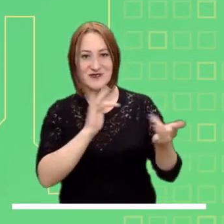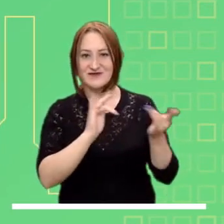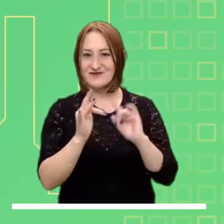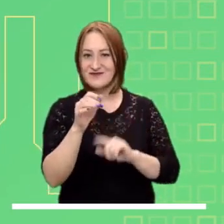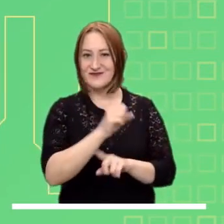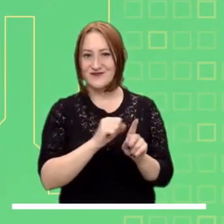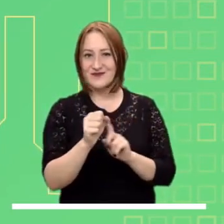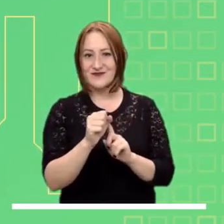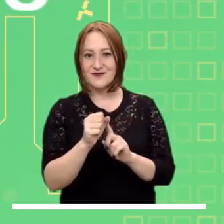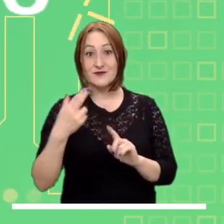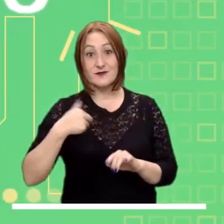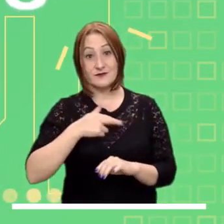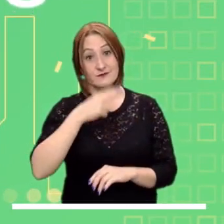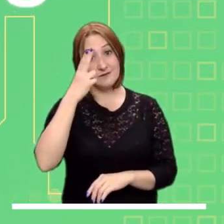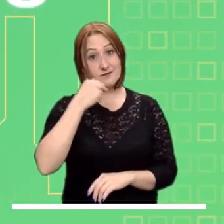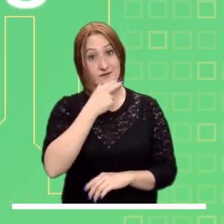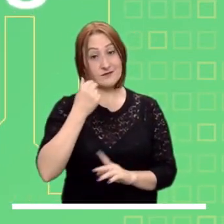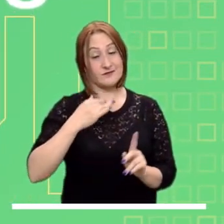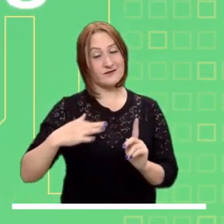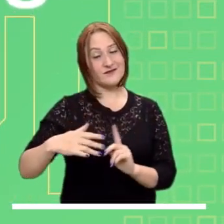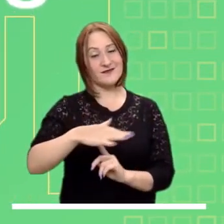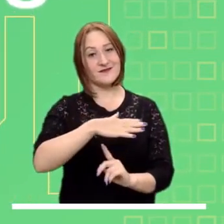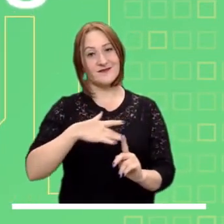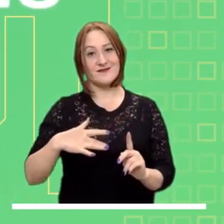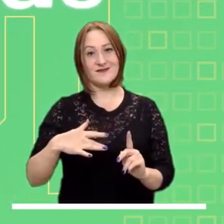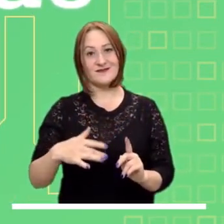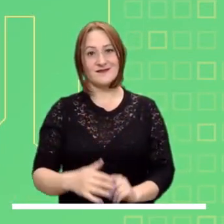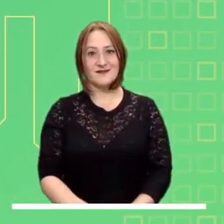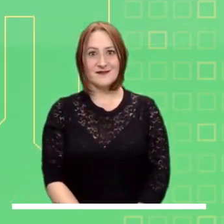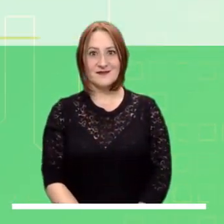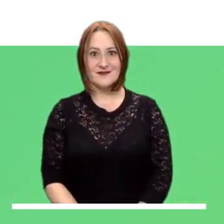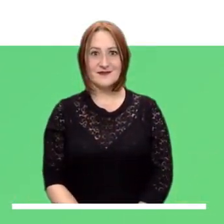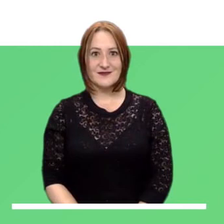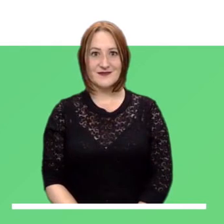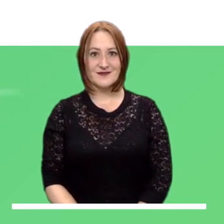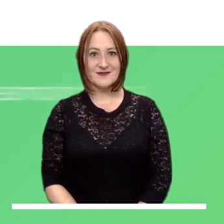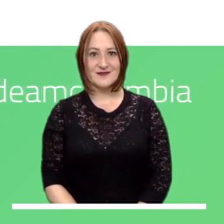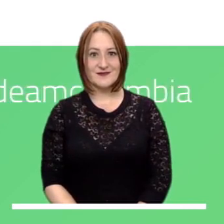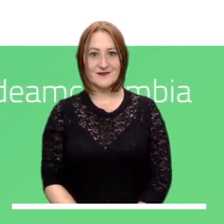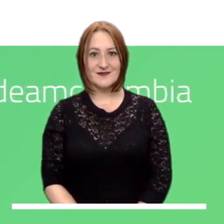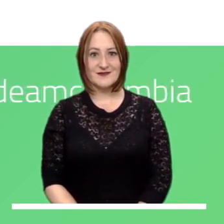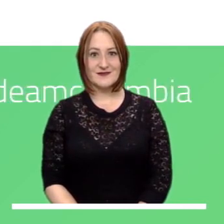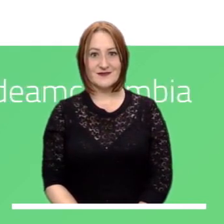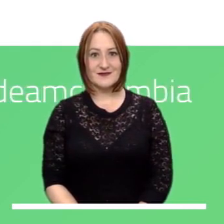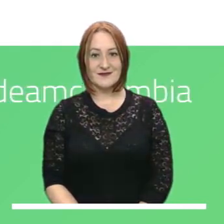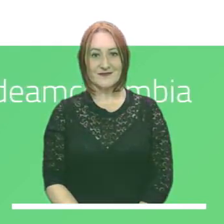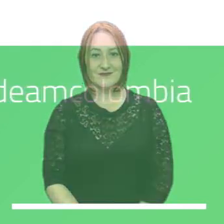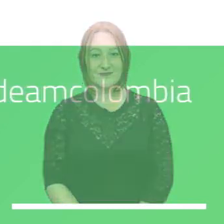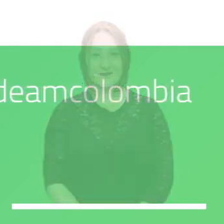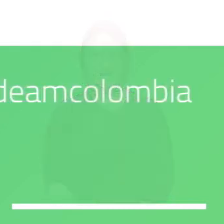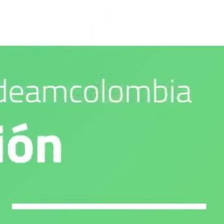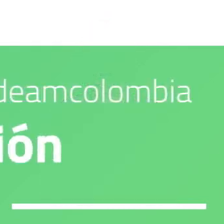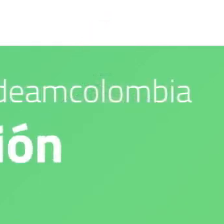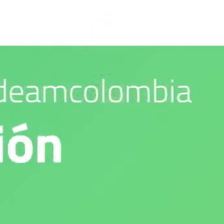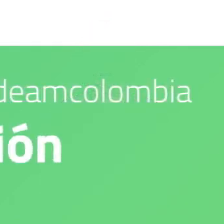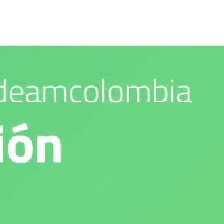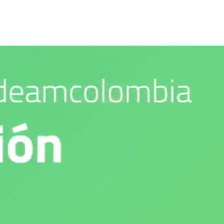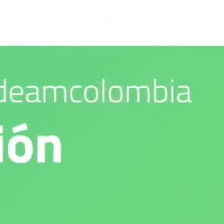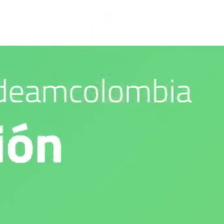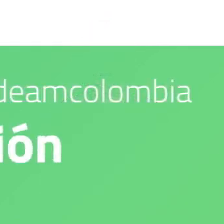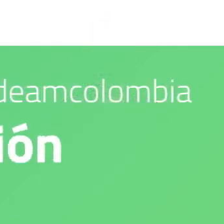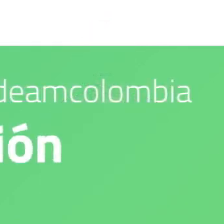inestables. Los esperamos en nuestras redes sociales. Nuestro compromiso es con el medio ambiente.